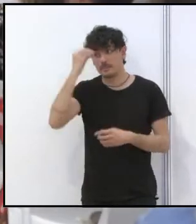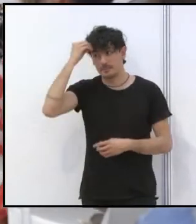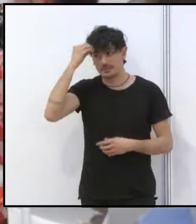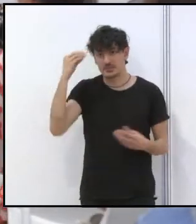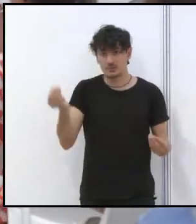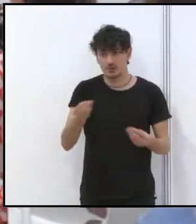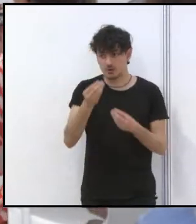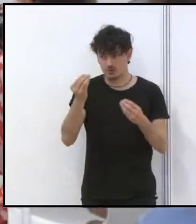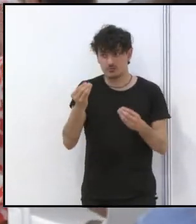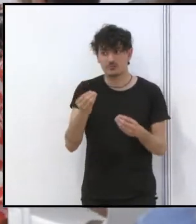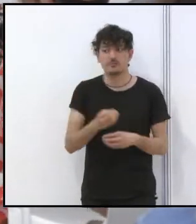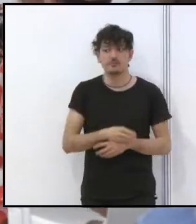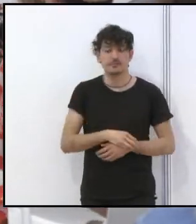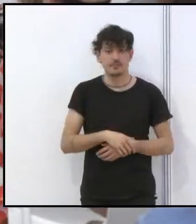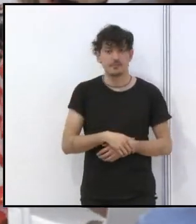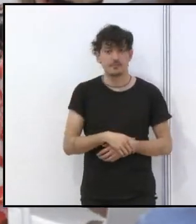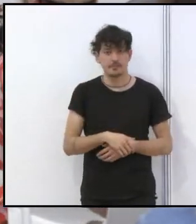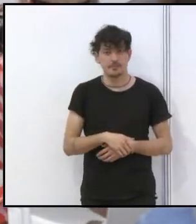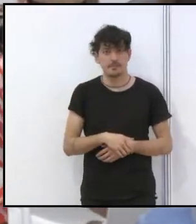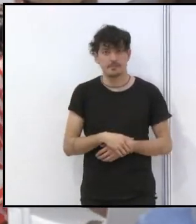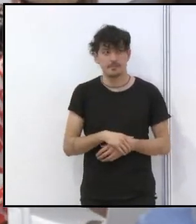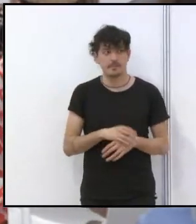Bueno, gracias, Clara.